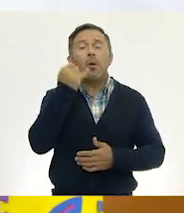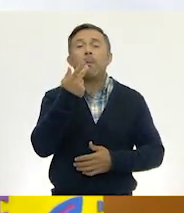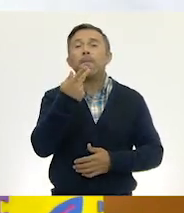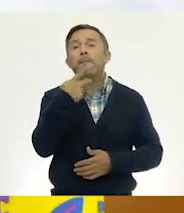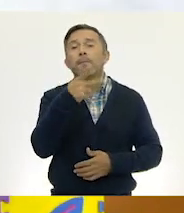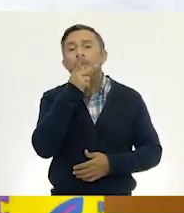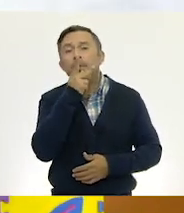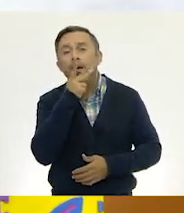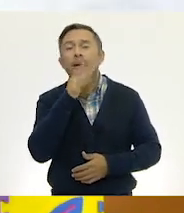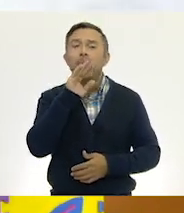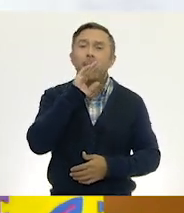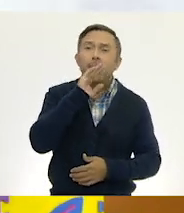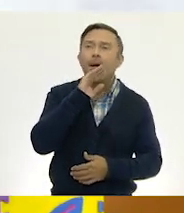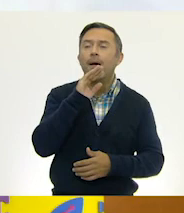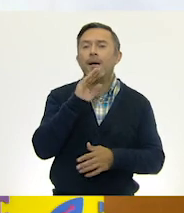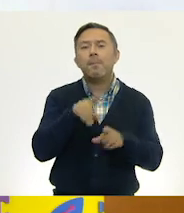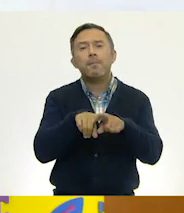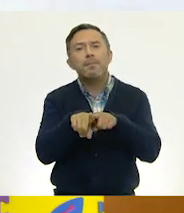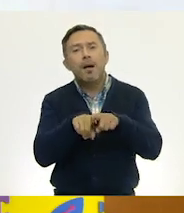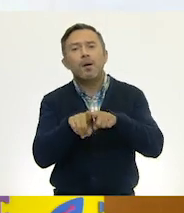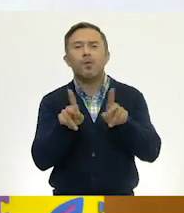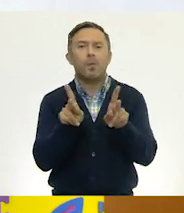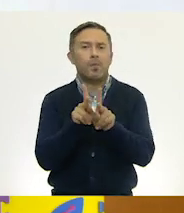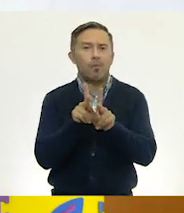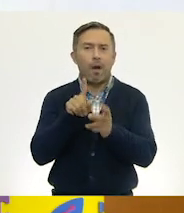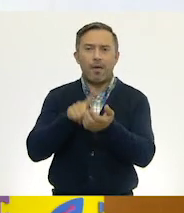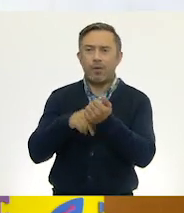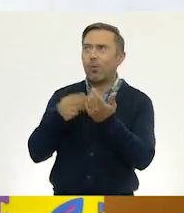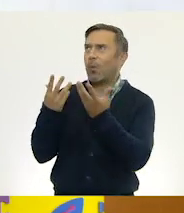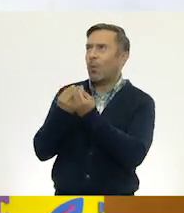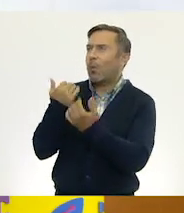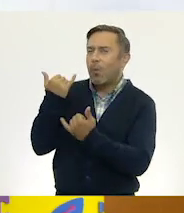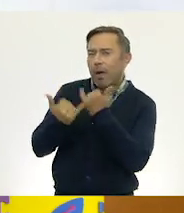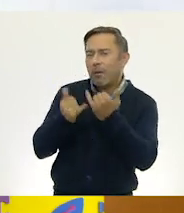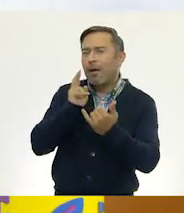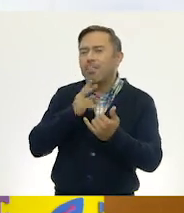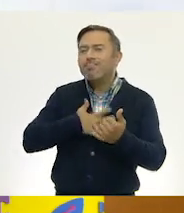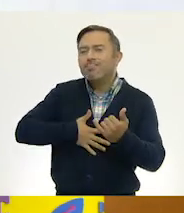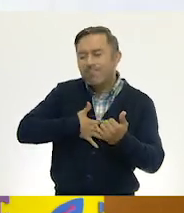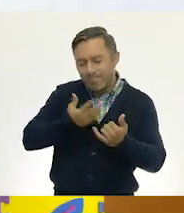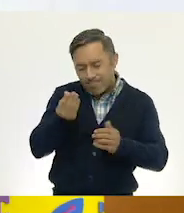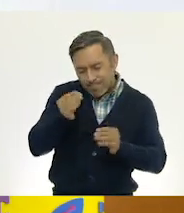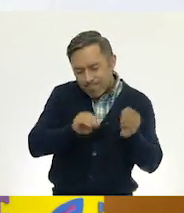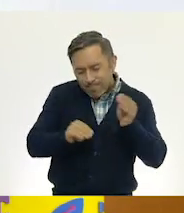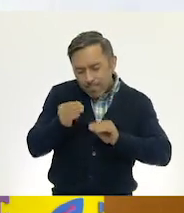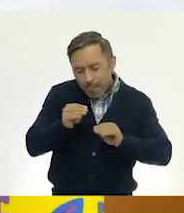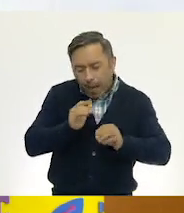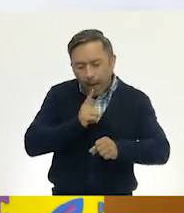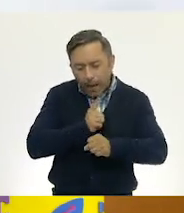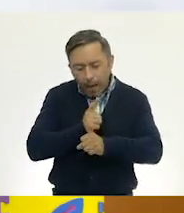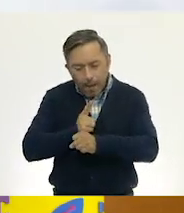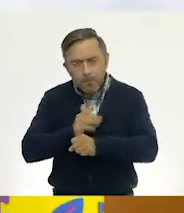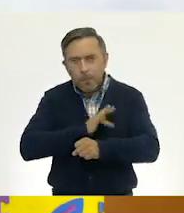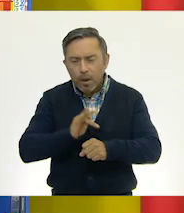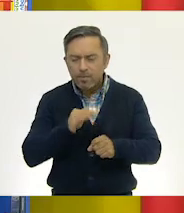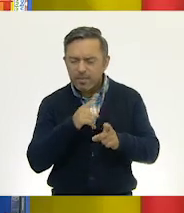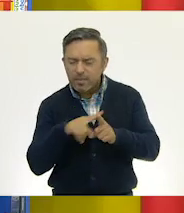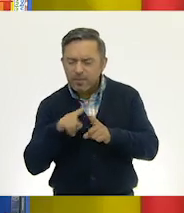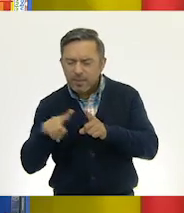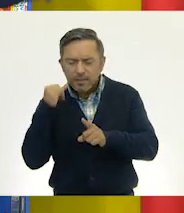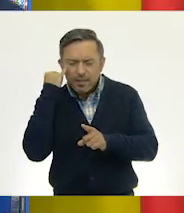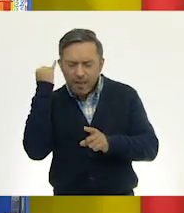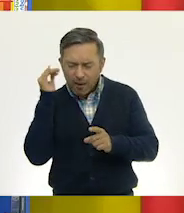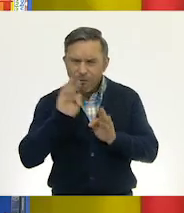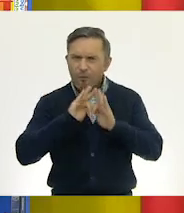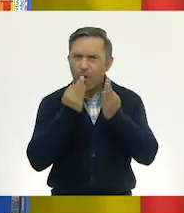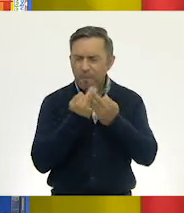tu hermano, algún primo, para que descubran cuántas formas tenemos de llegar a 20. Así es. ¿Qué te pareció?